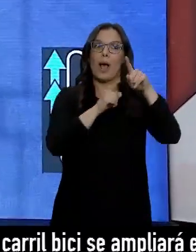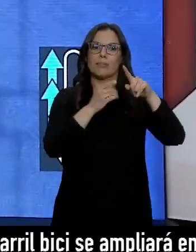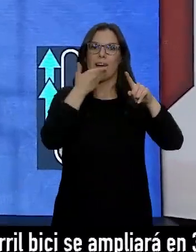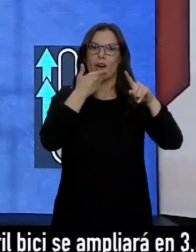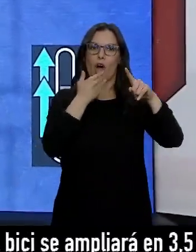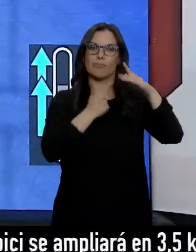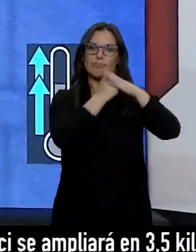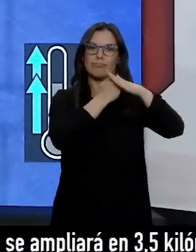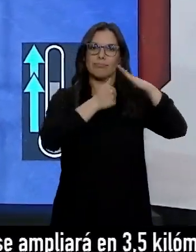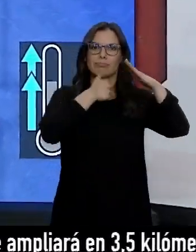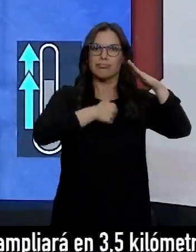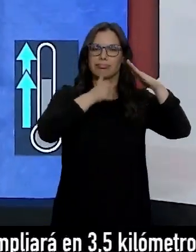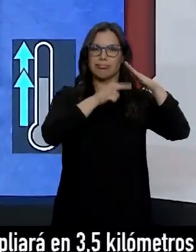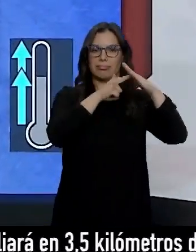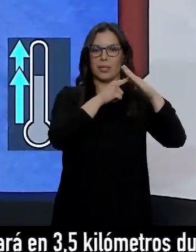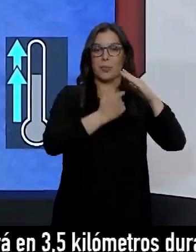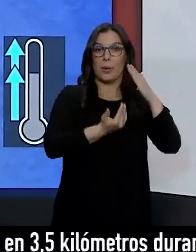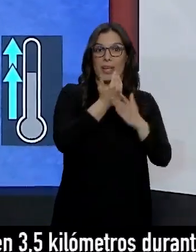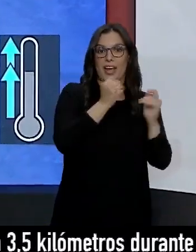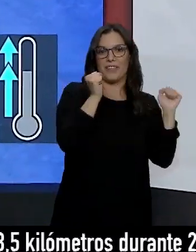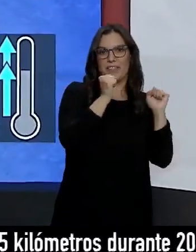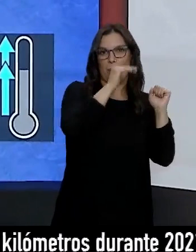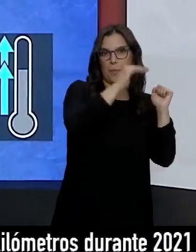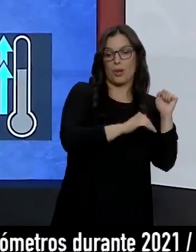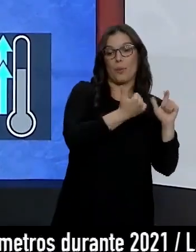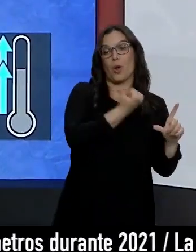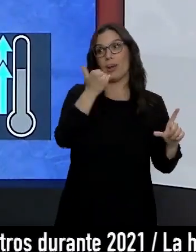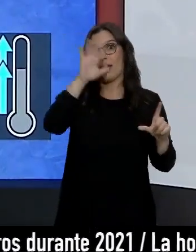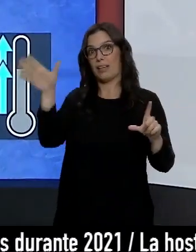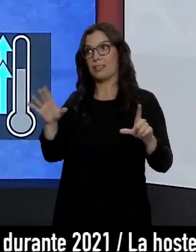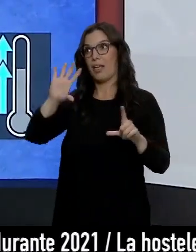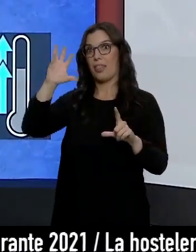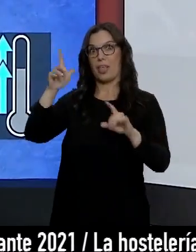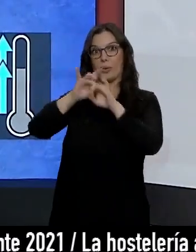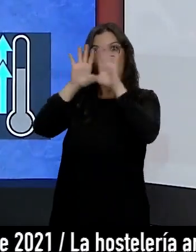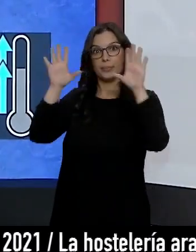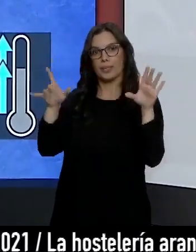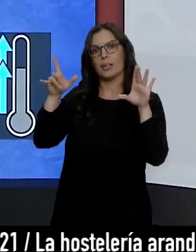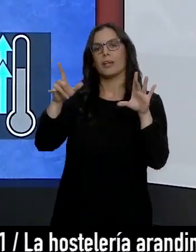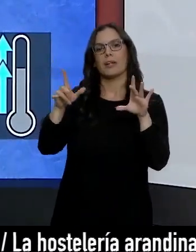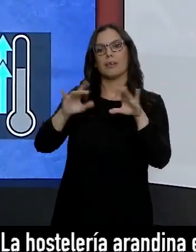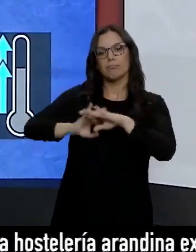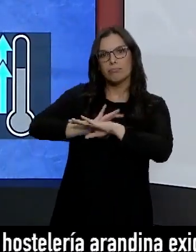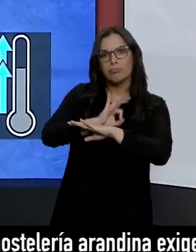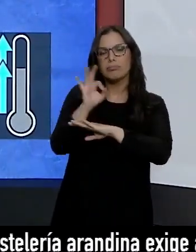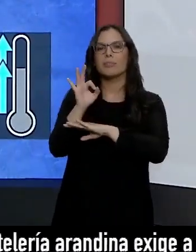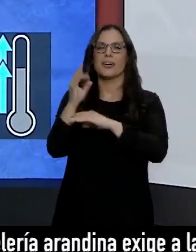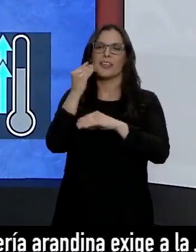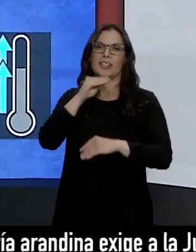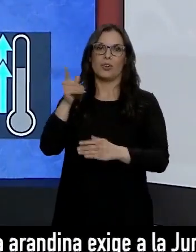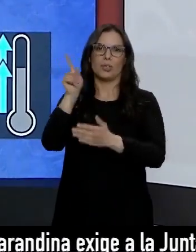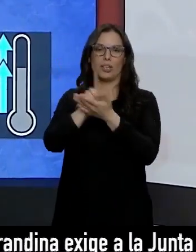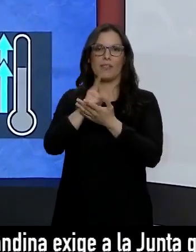bastante. Allí hemos amanecido con menos frío, pero en el este todavía con esos cielos más despejados hemos vuelto a amanecer con algunas